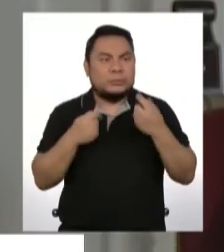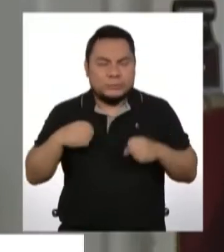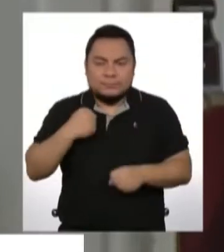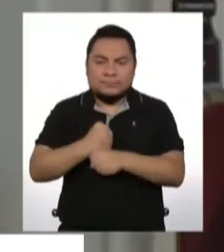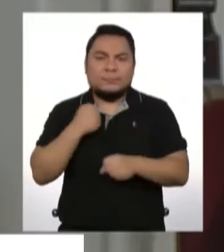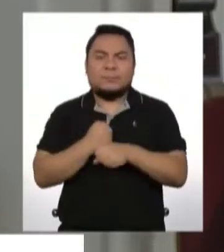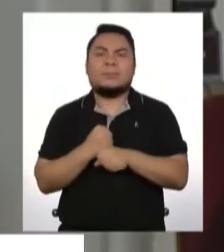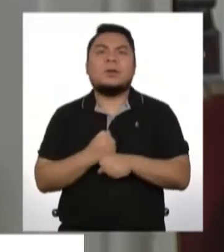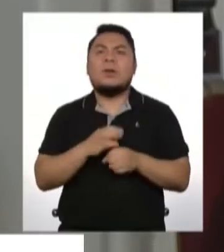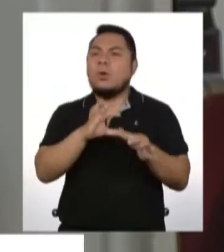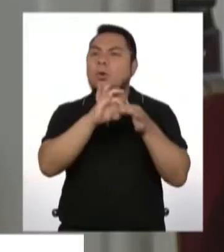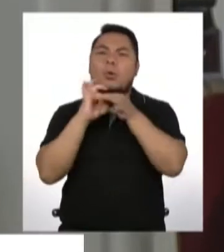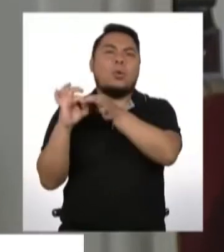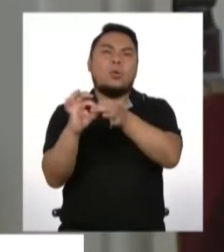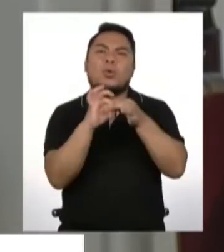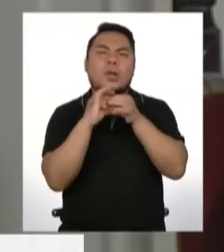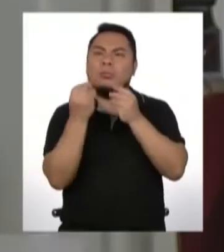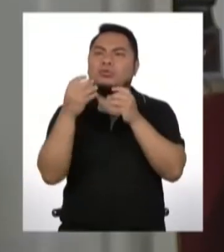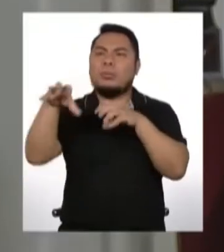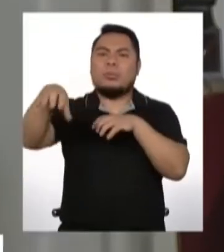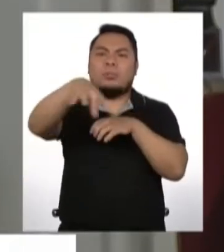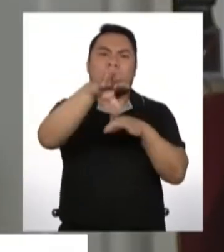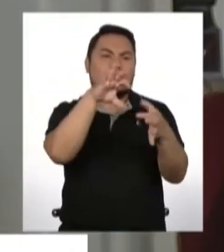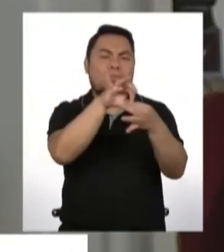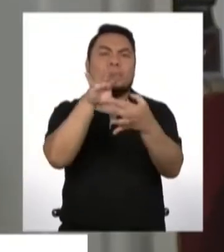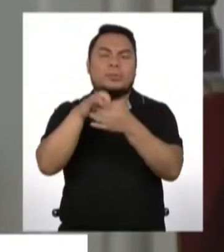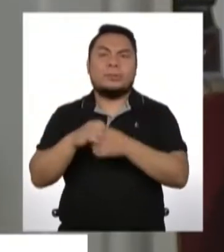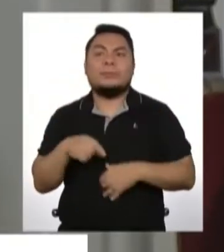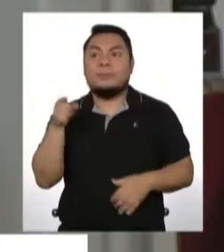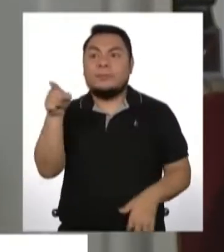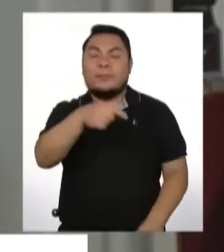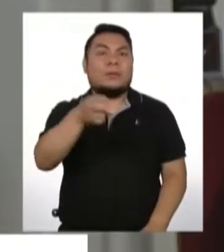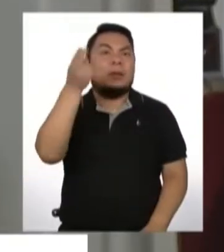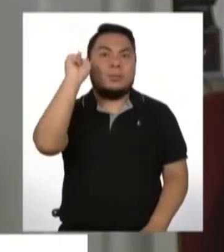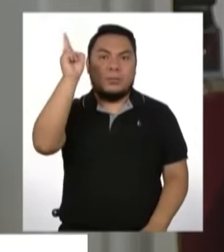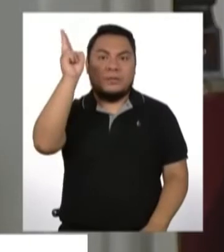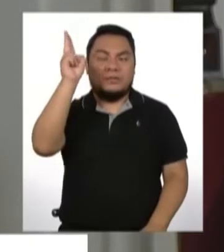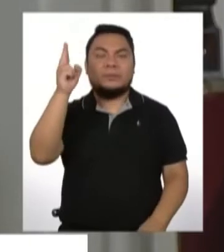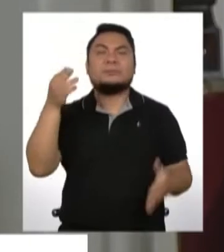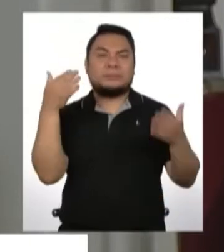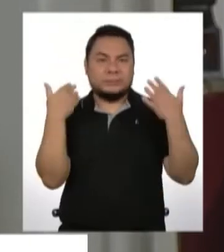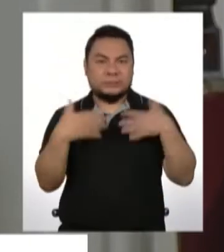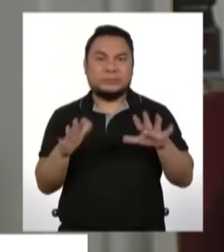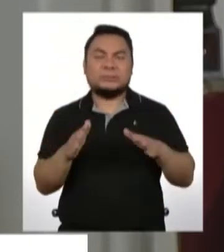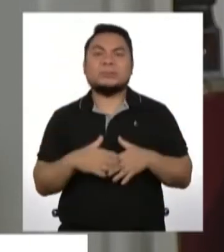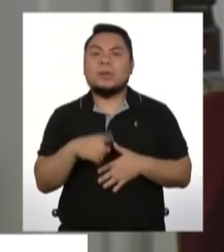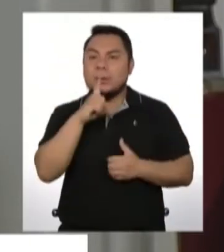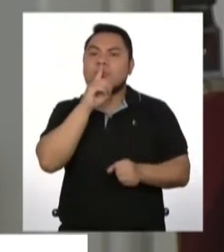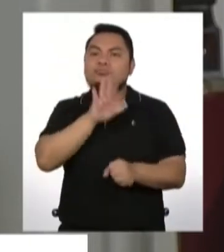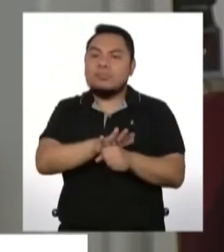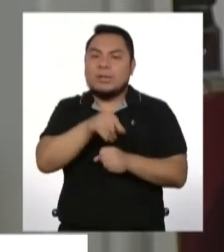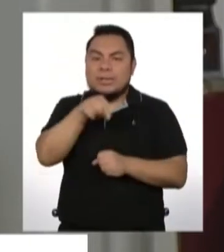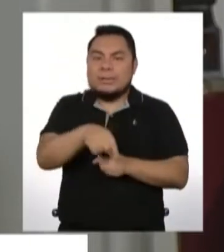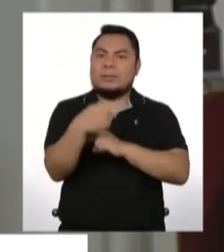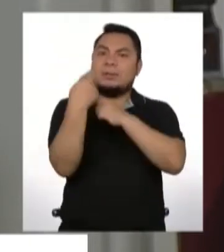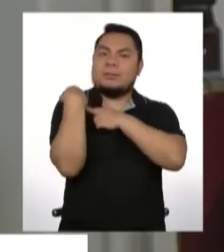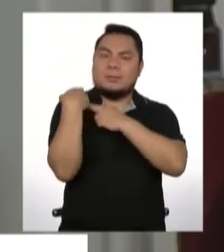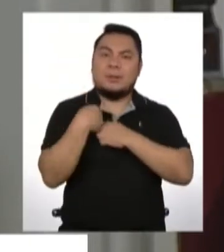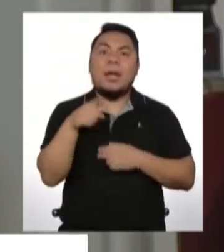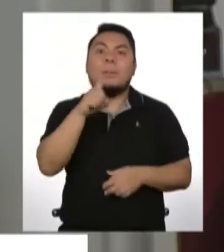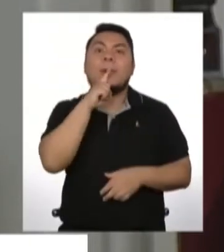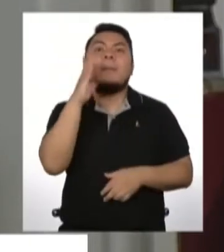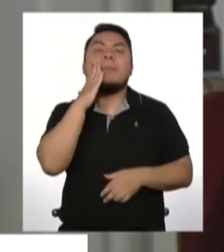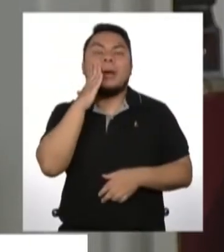la unidad de muchos actores del sector. Los profesores están ya comprometidos con esta tarea, los padres de